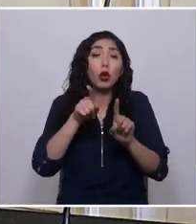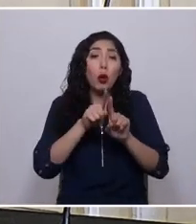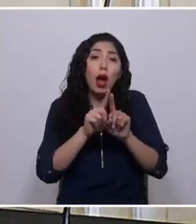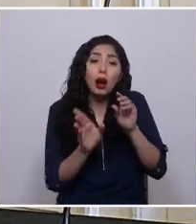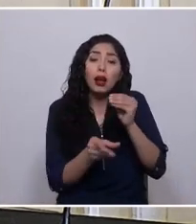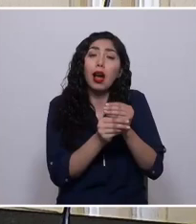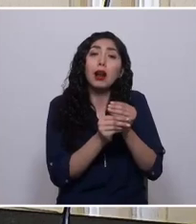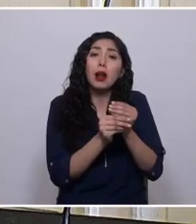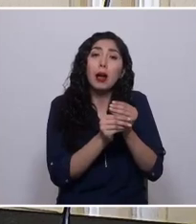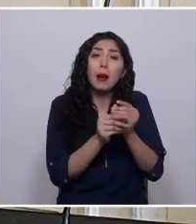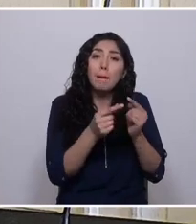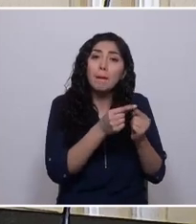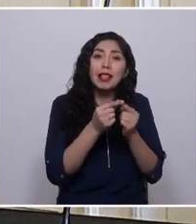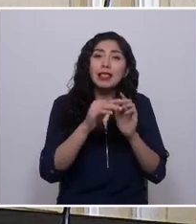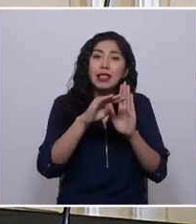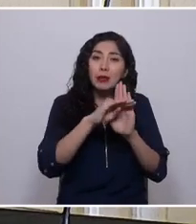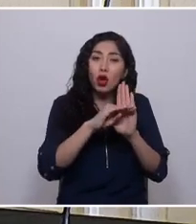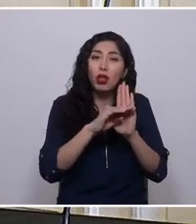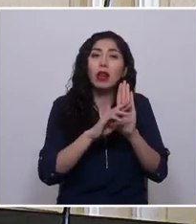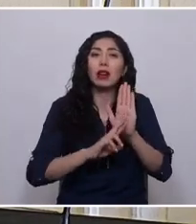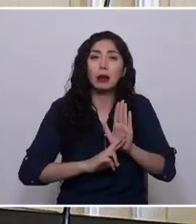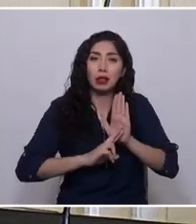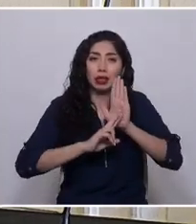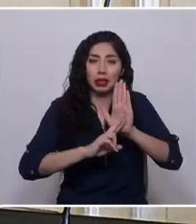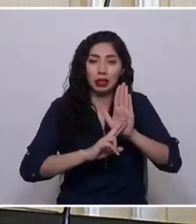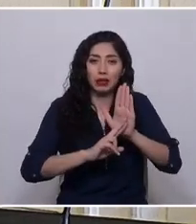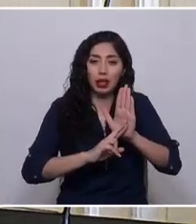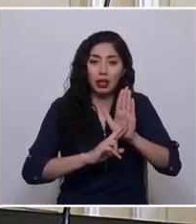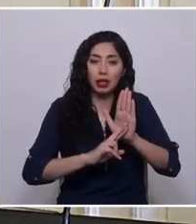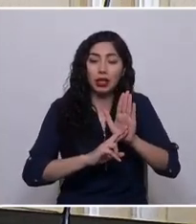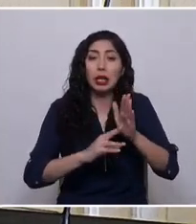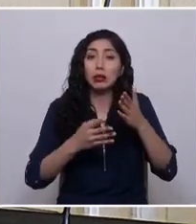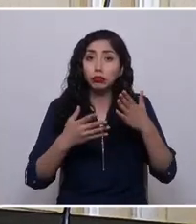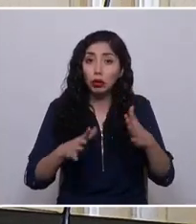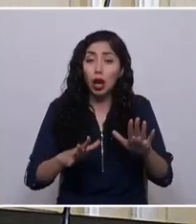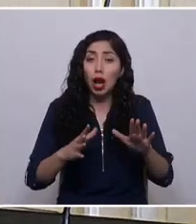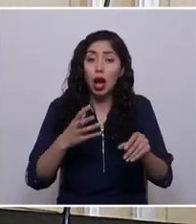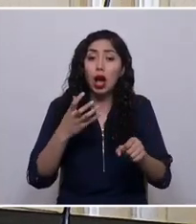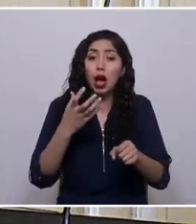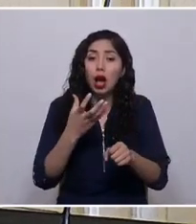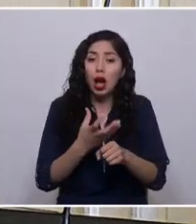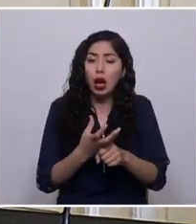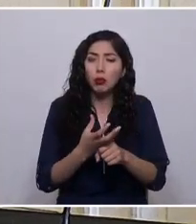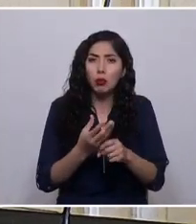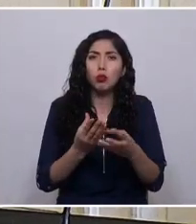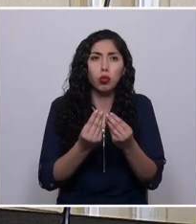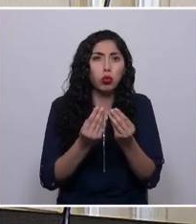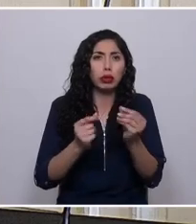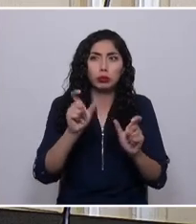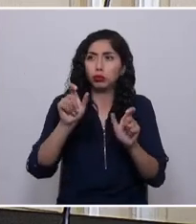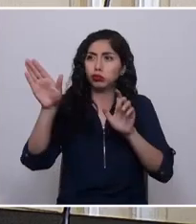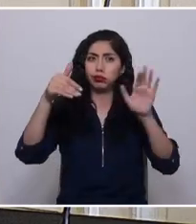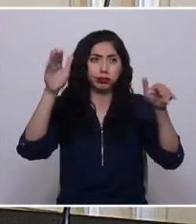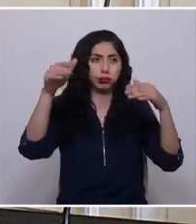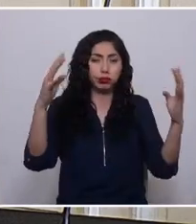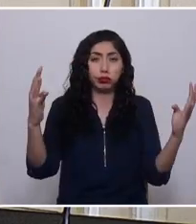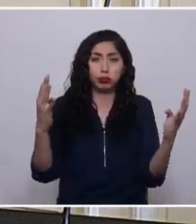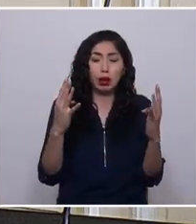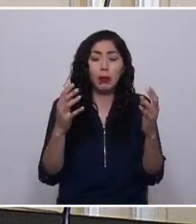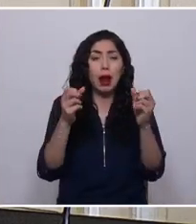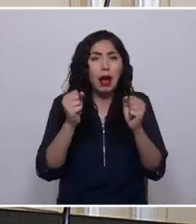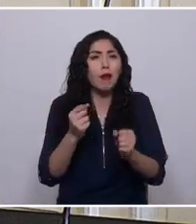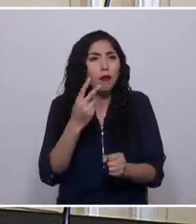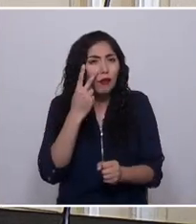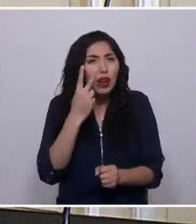de representatividad en atención a que existe efectivamente un alto grado de convocatoria y poder ver qué es lo que